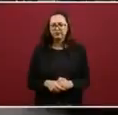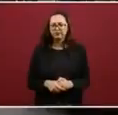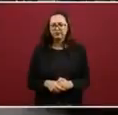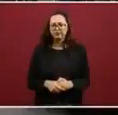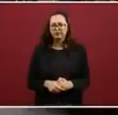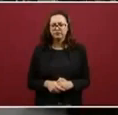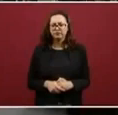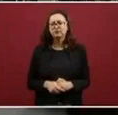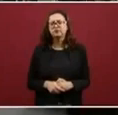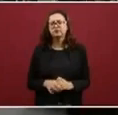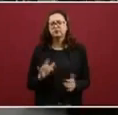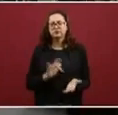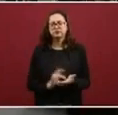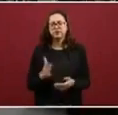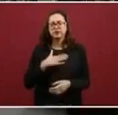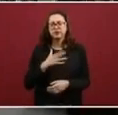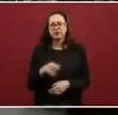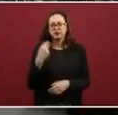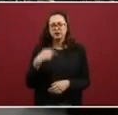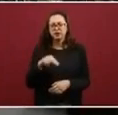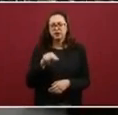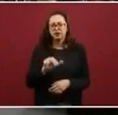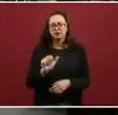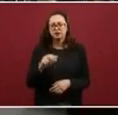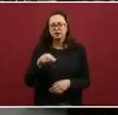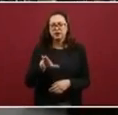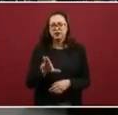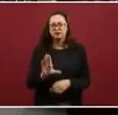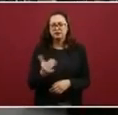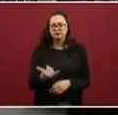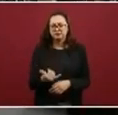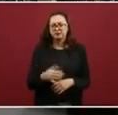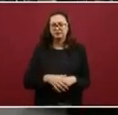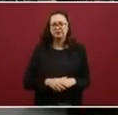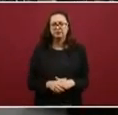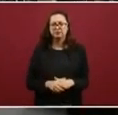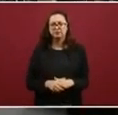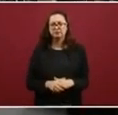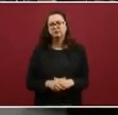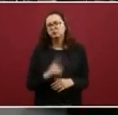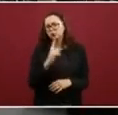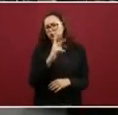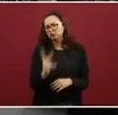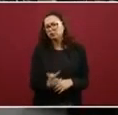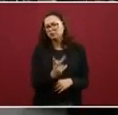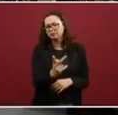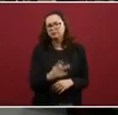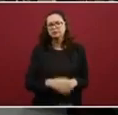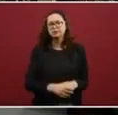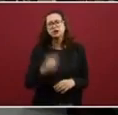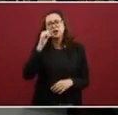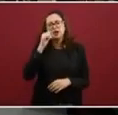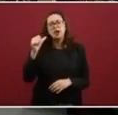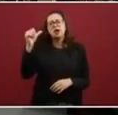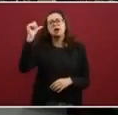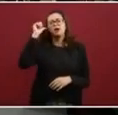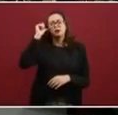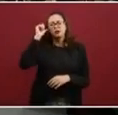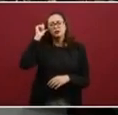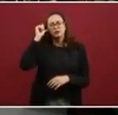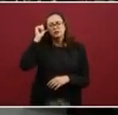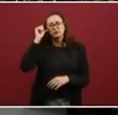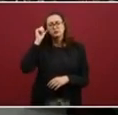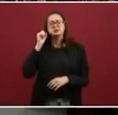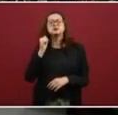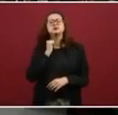Gracias. Nancy Rodríguez de Oro Sólido. Nada más una pregunta, canciller. El día de ayer en conferencia de prensa el